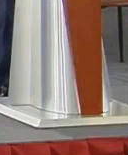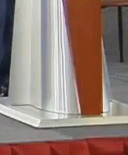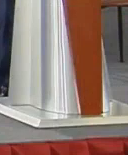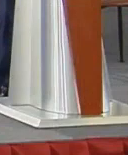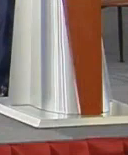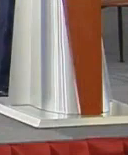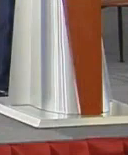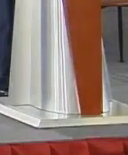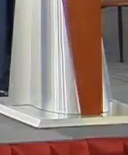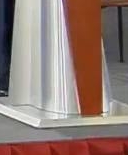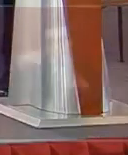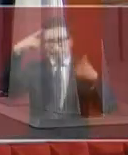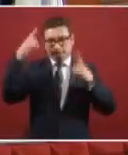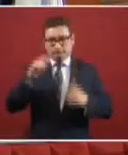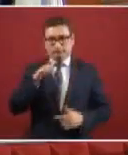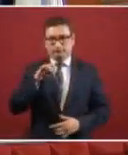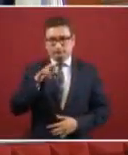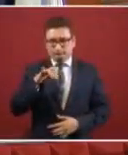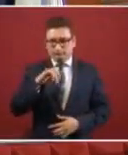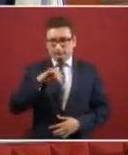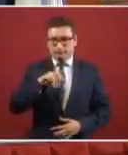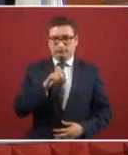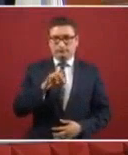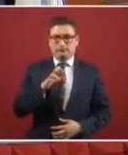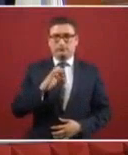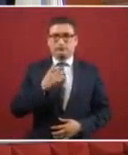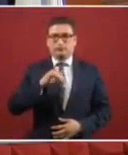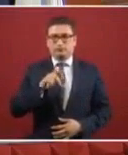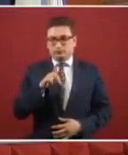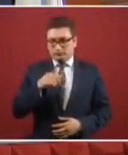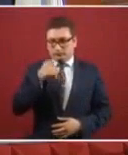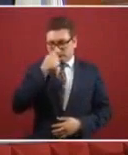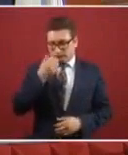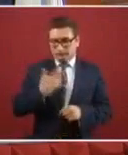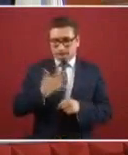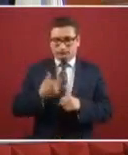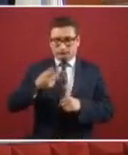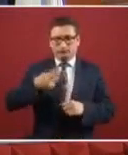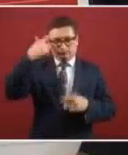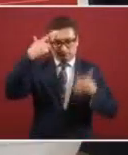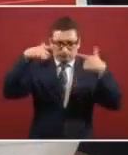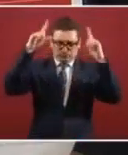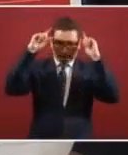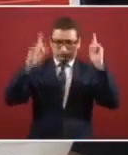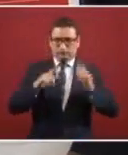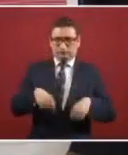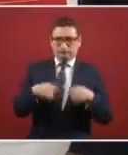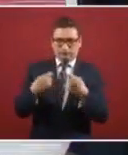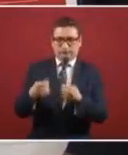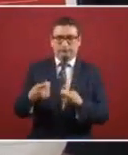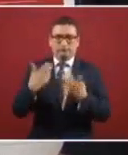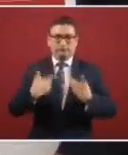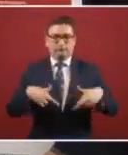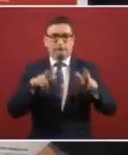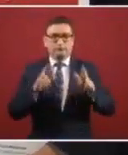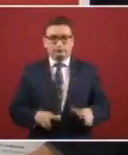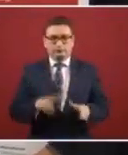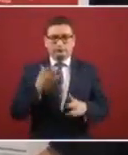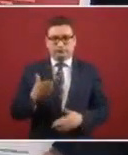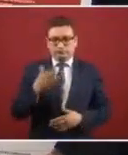almirante José Rafael Ojeda, secretario de Marina, quien lo recibe a nombre de